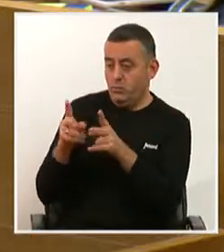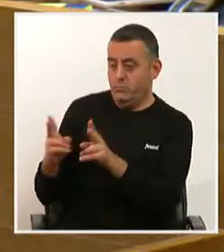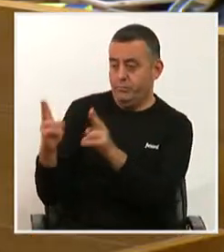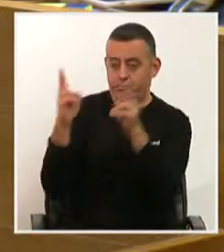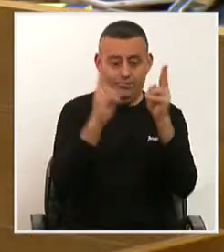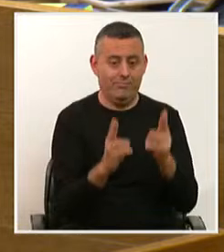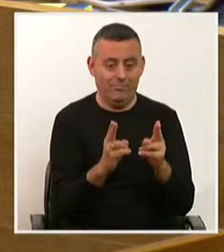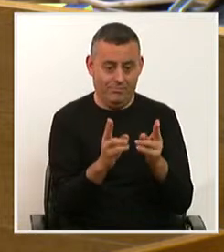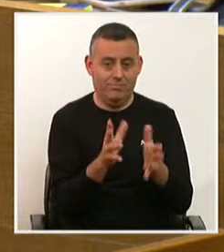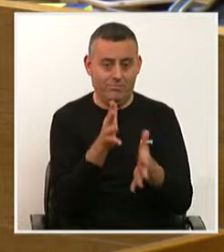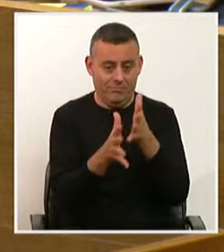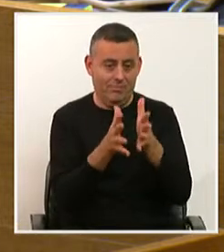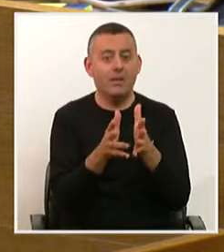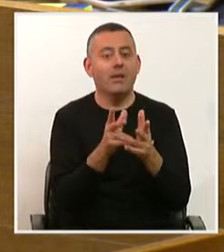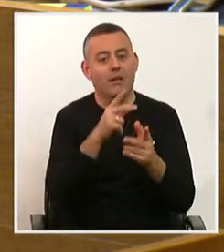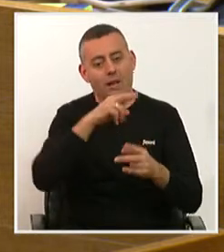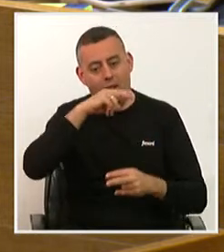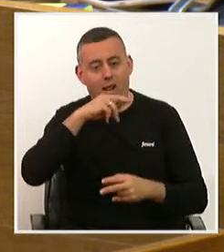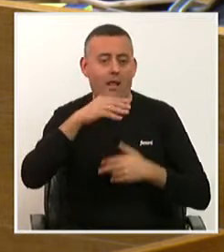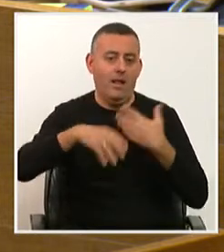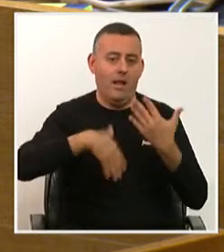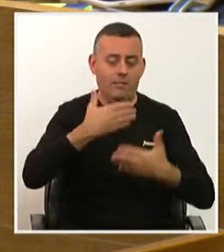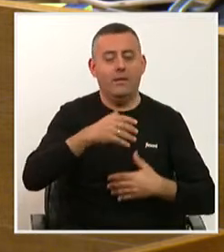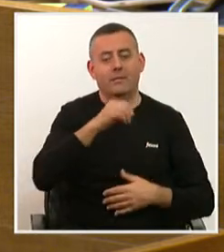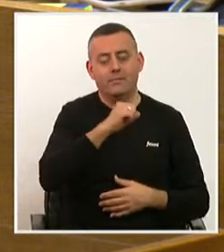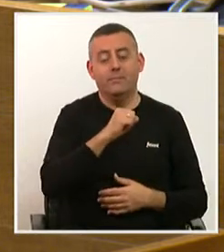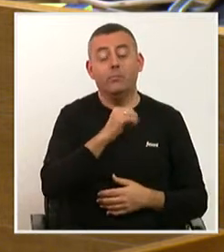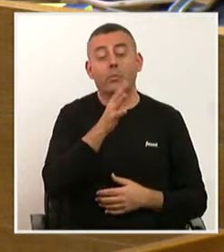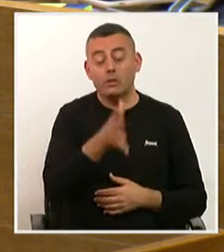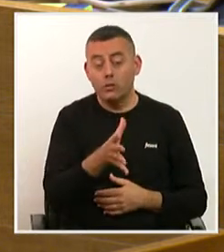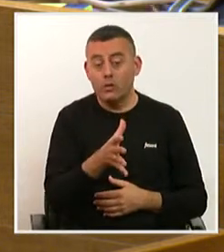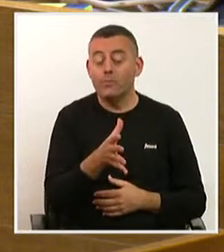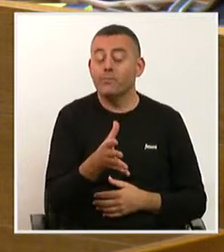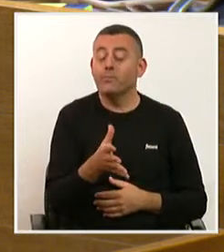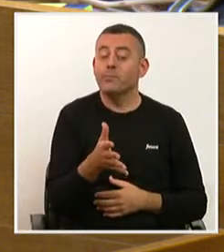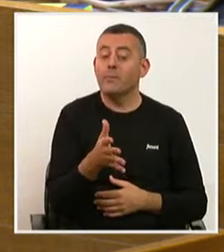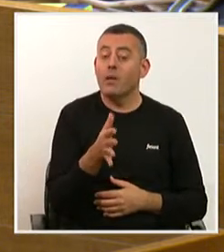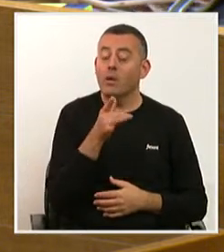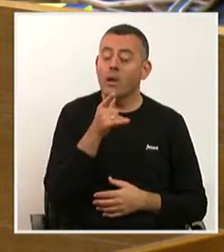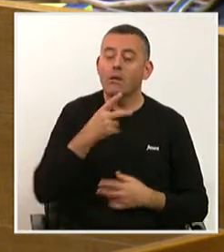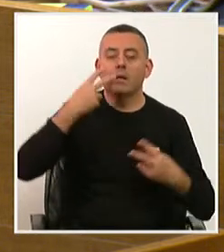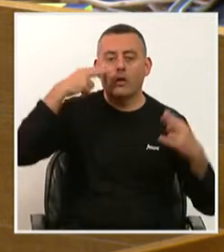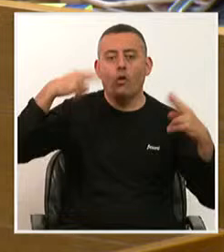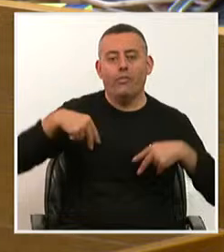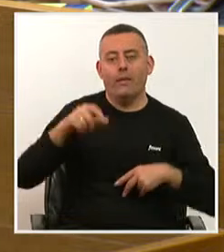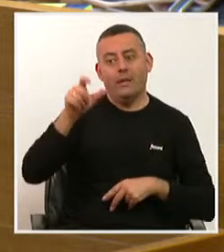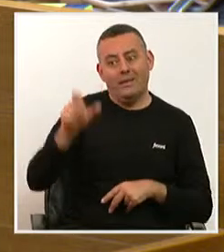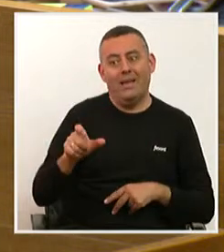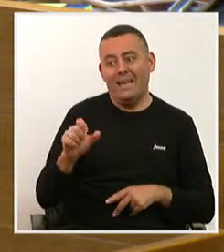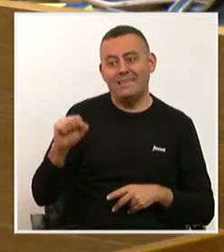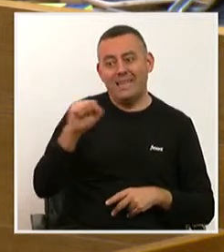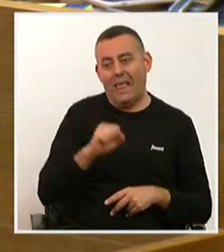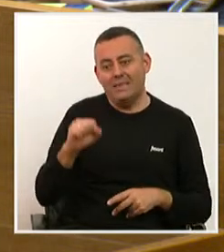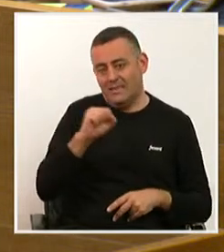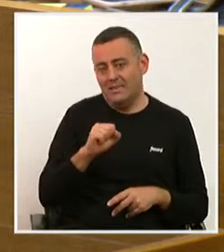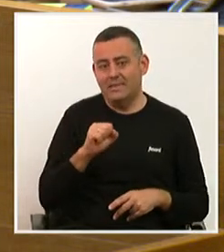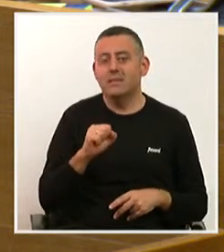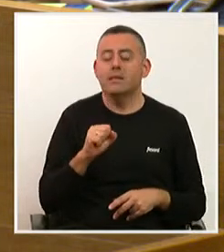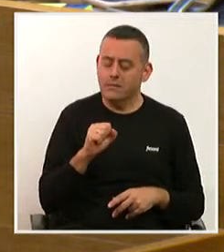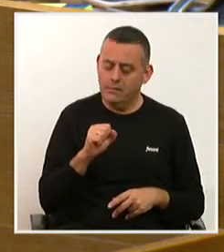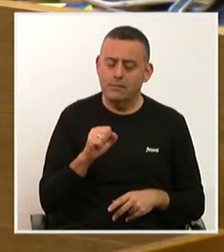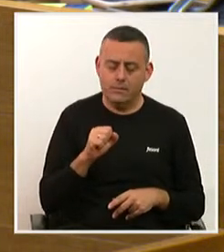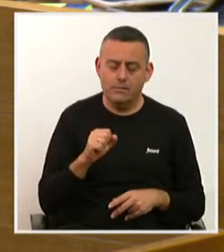estellés es un acte de justi un de histórica con cultural y a es